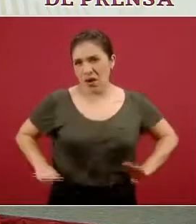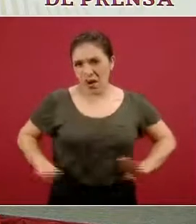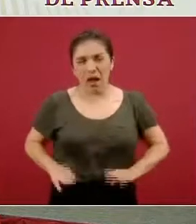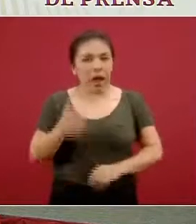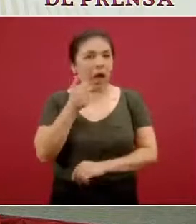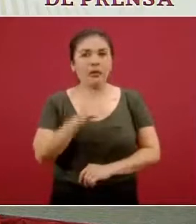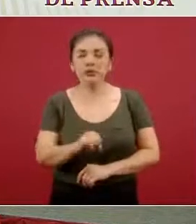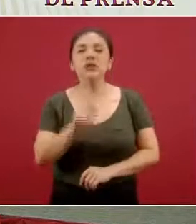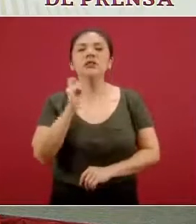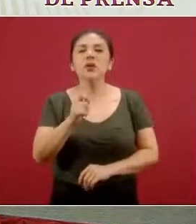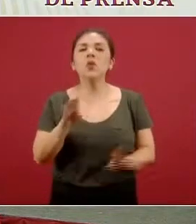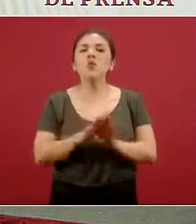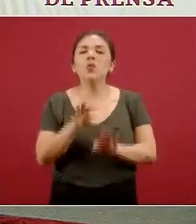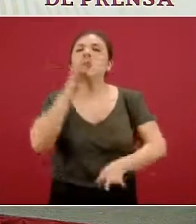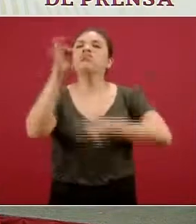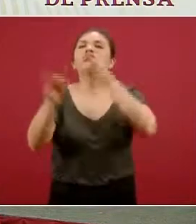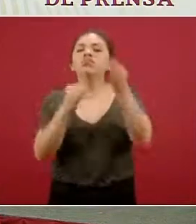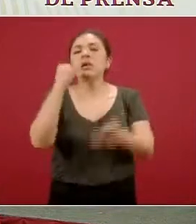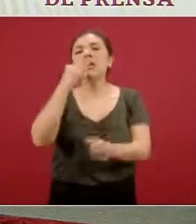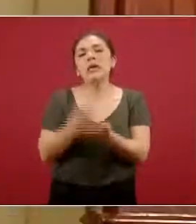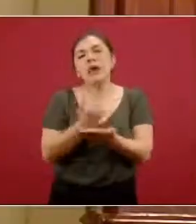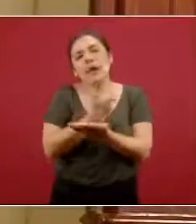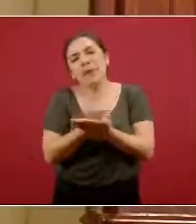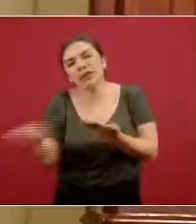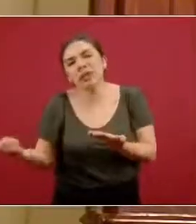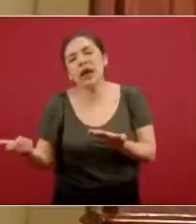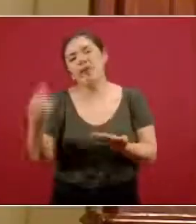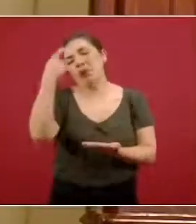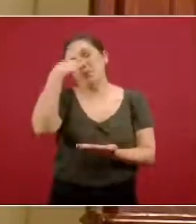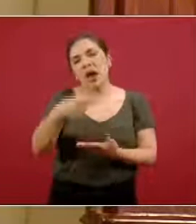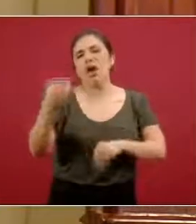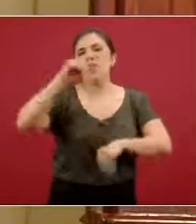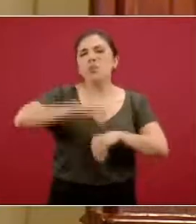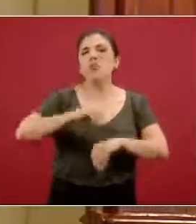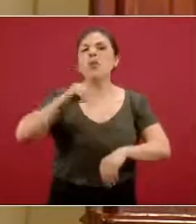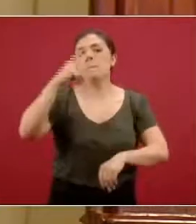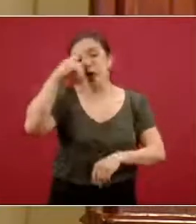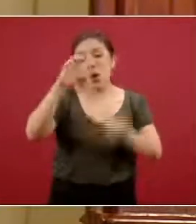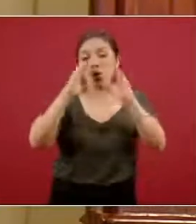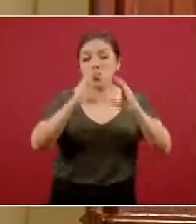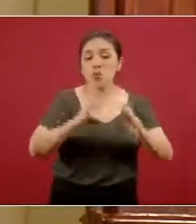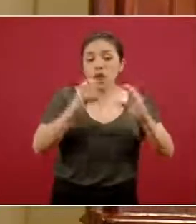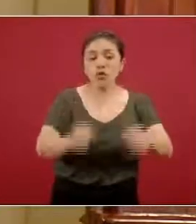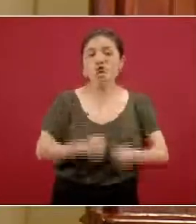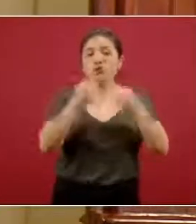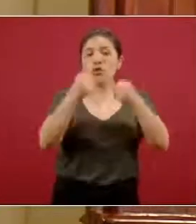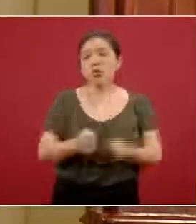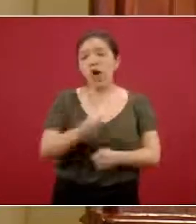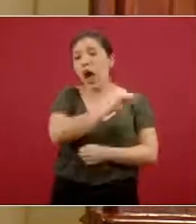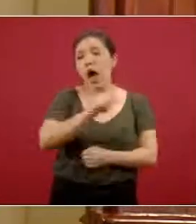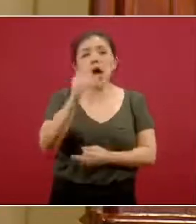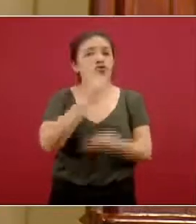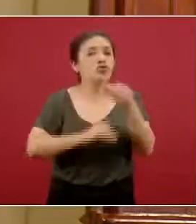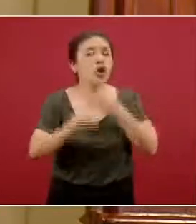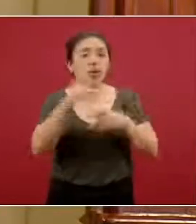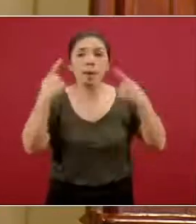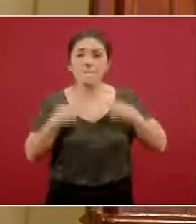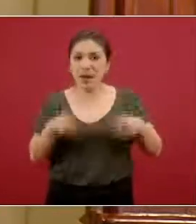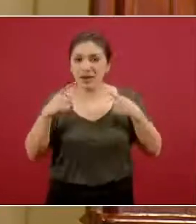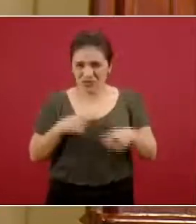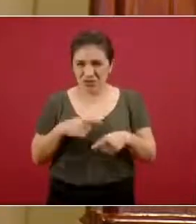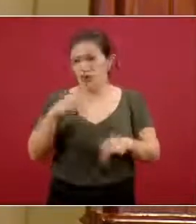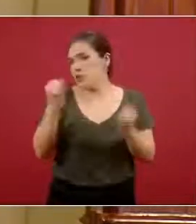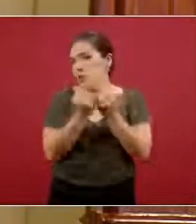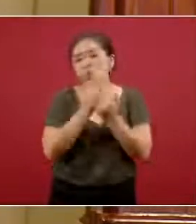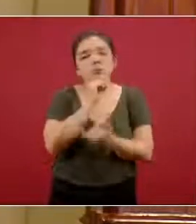Seguro Social de emitir incapacidades y de velar por la seguridad de todas las profesiones, incluidas las